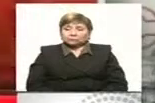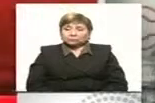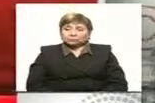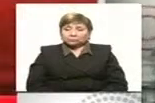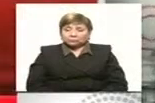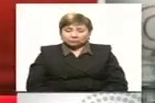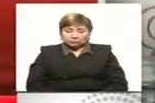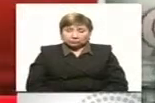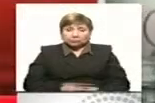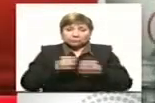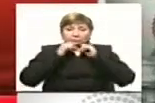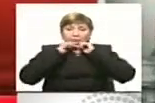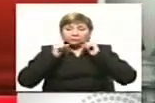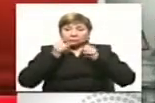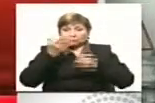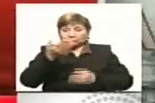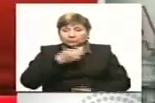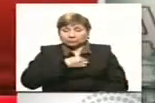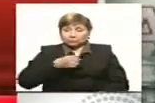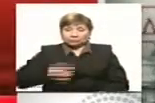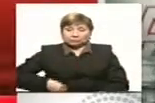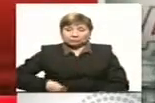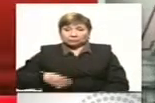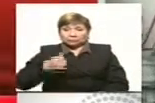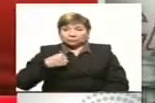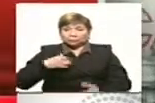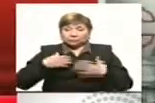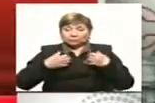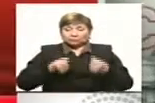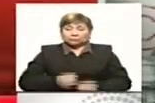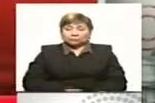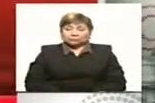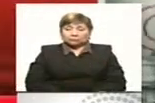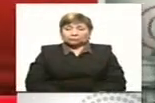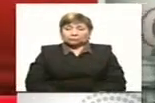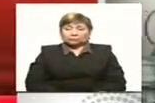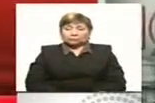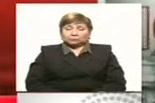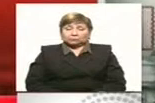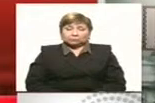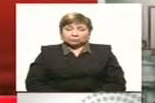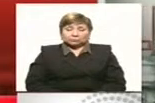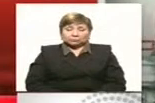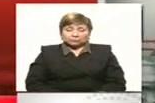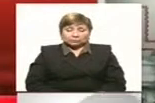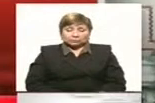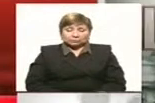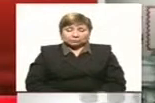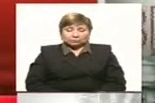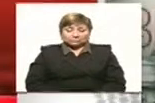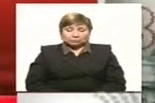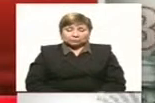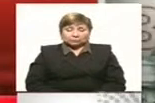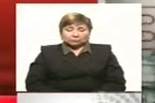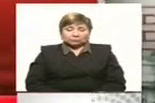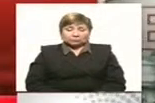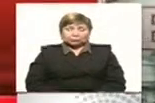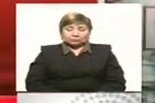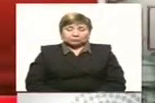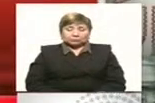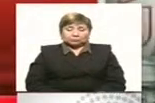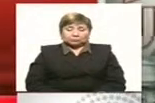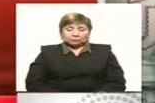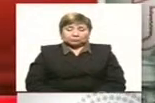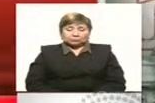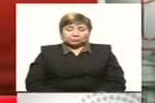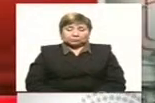Señor secretario técnico, tenemos al ministro de Salud. Por favor, verifique. Sí, ya está conectado. Lo veo en la plataforma, señor presidente.